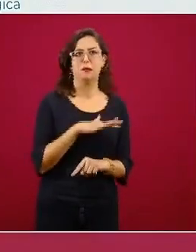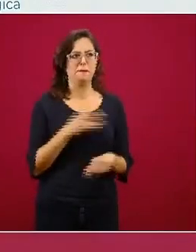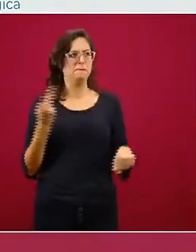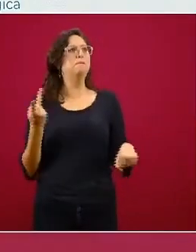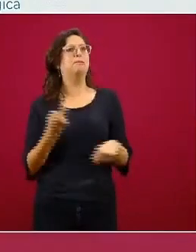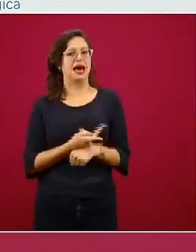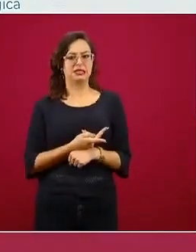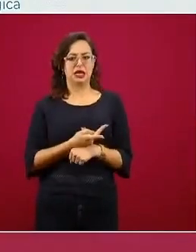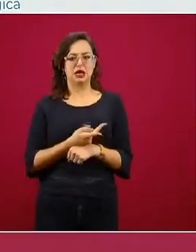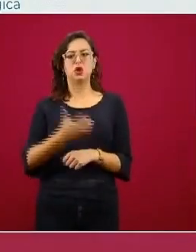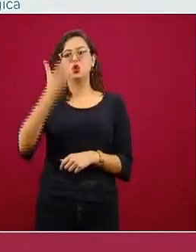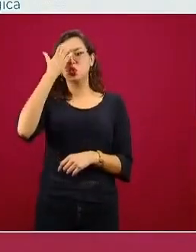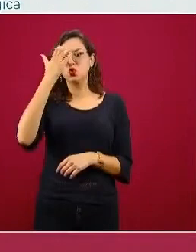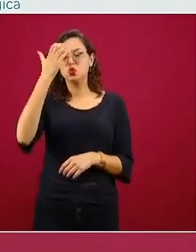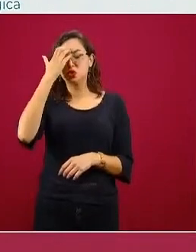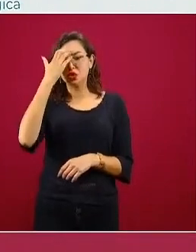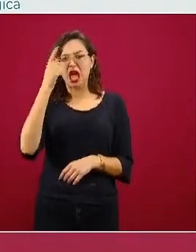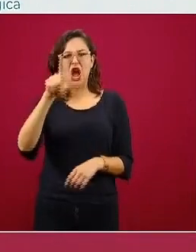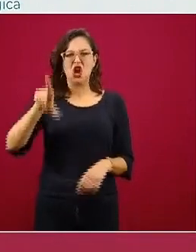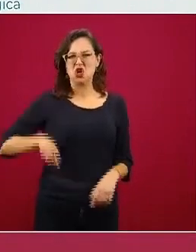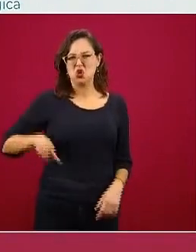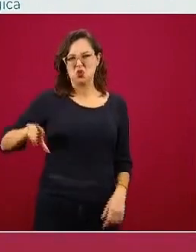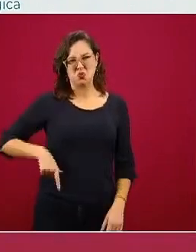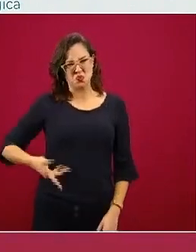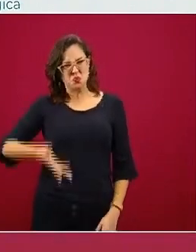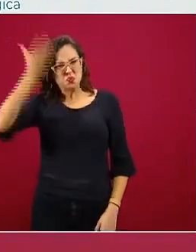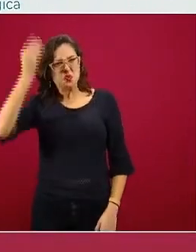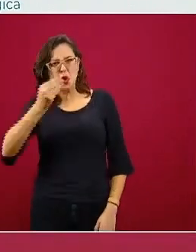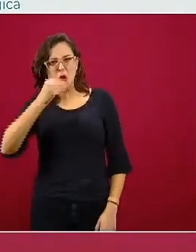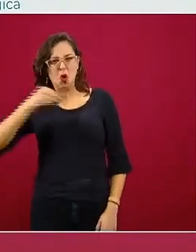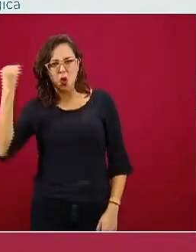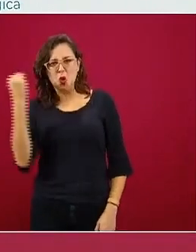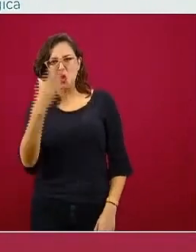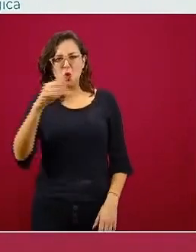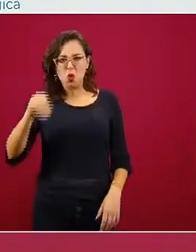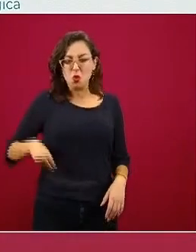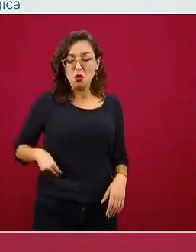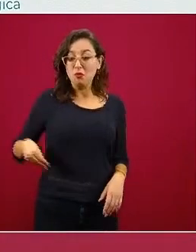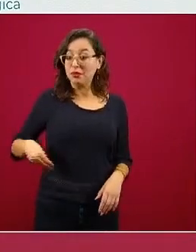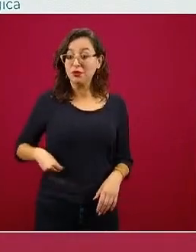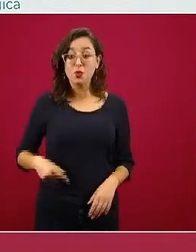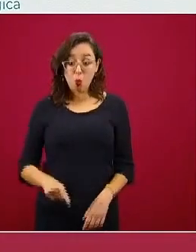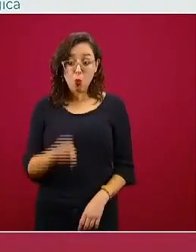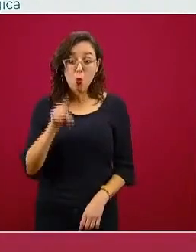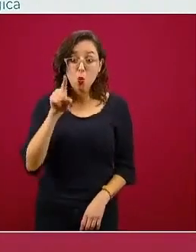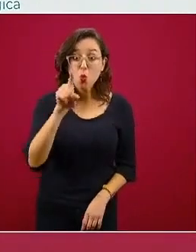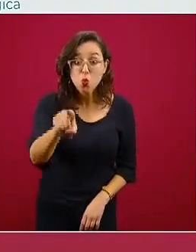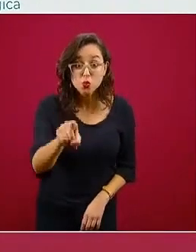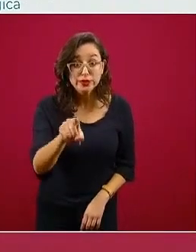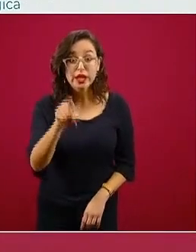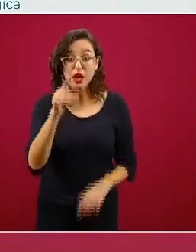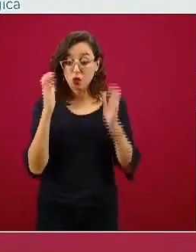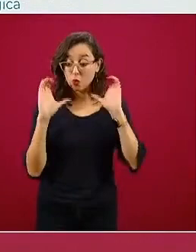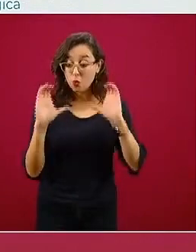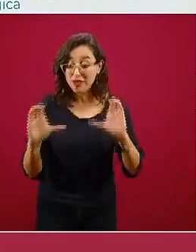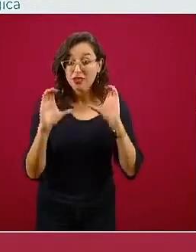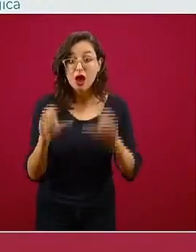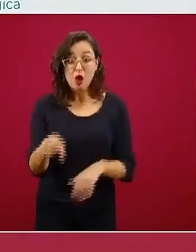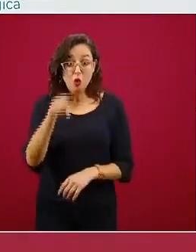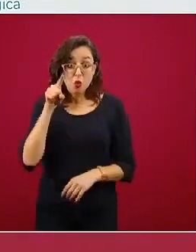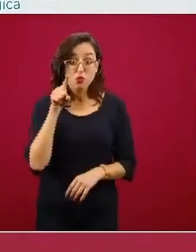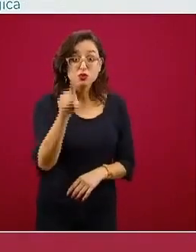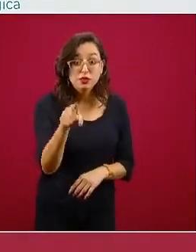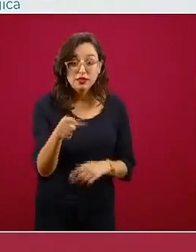estado. No para que culpe a su gobierno, para que actúe, para que usted sepa a lo que